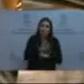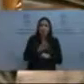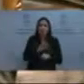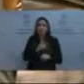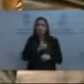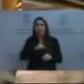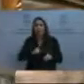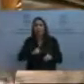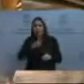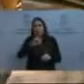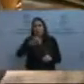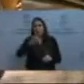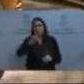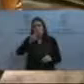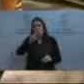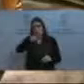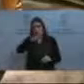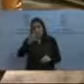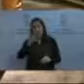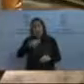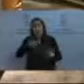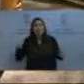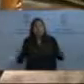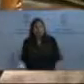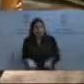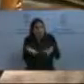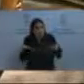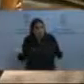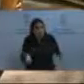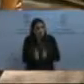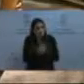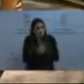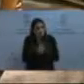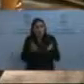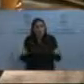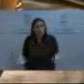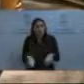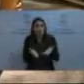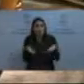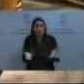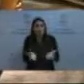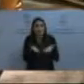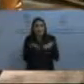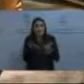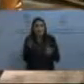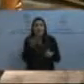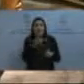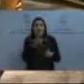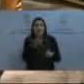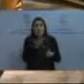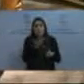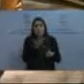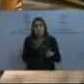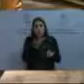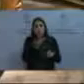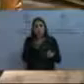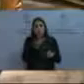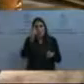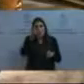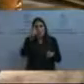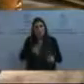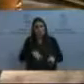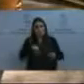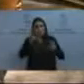Se ha potenciado puntualmente el impulso a la Escuela de